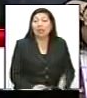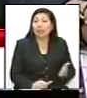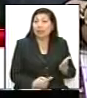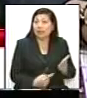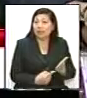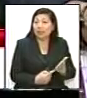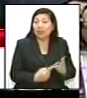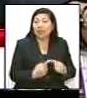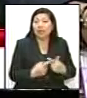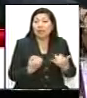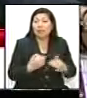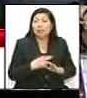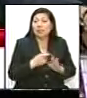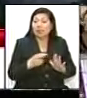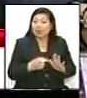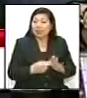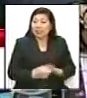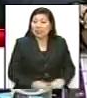técnicamente este proyecto.